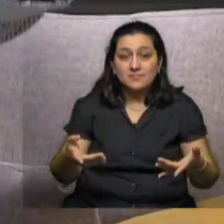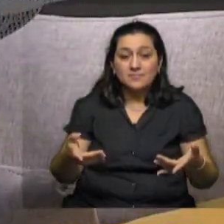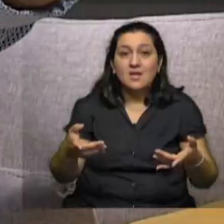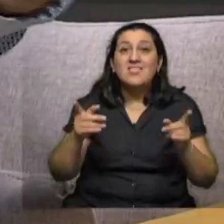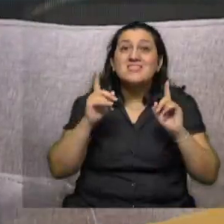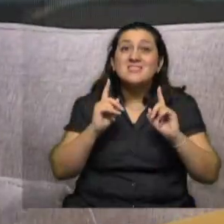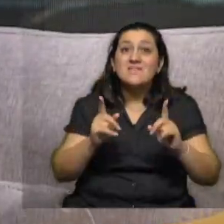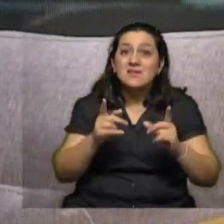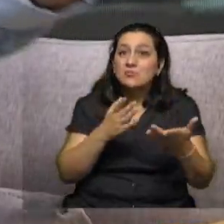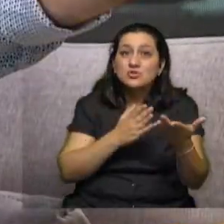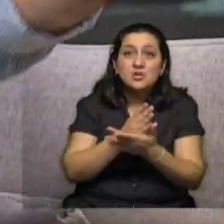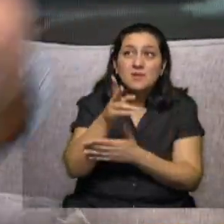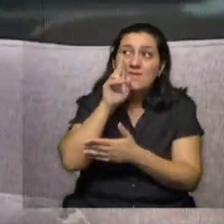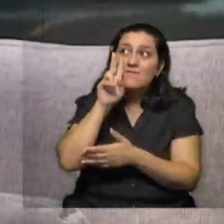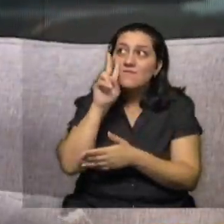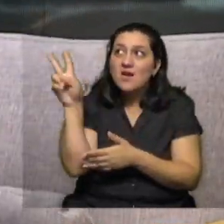deberíamos tener siempre